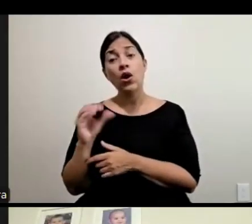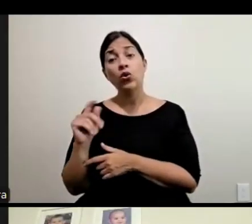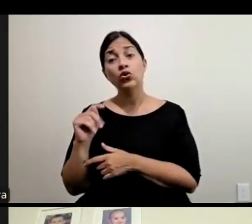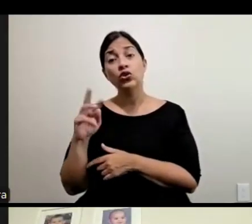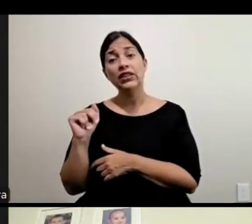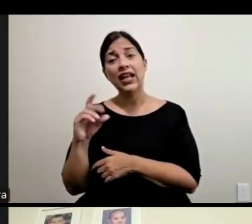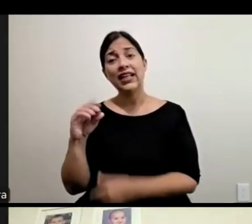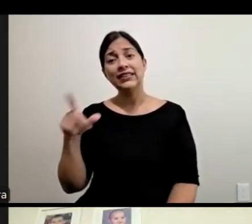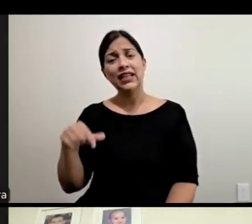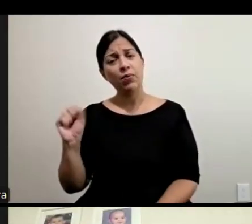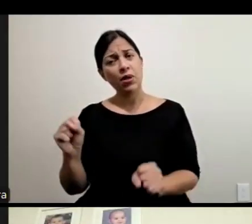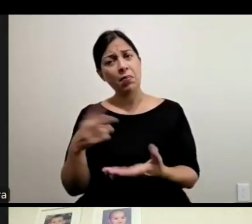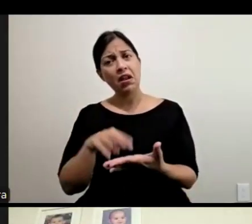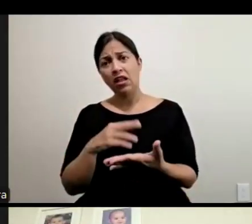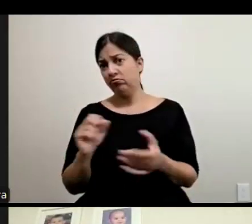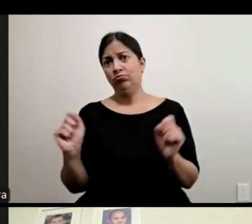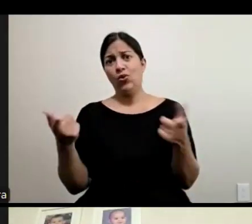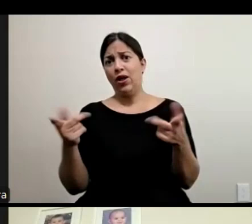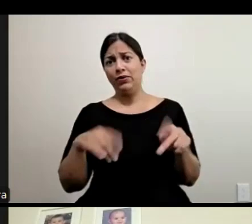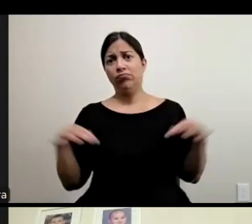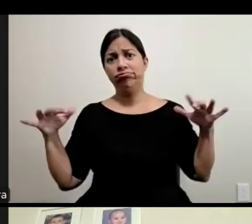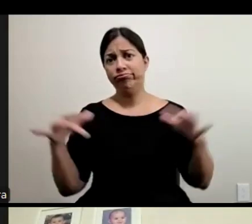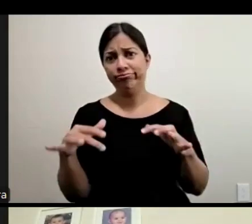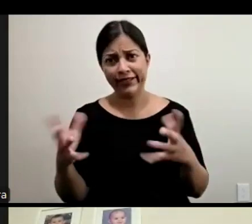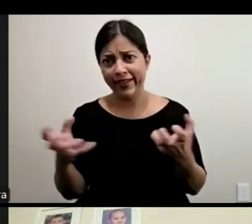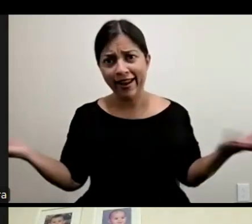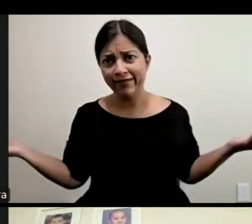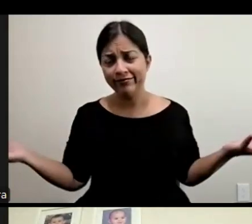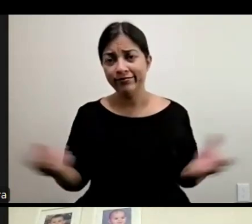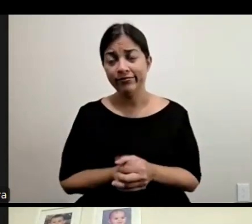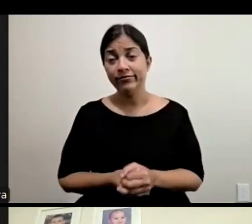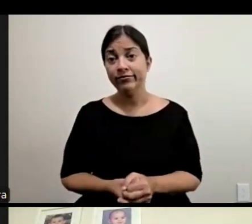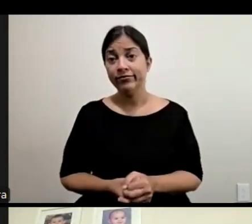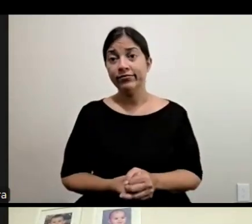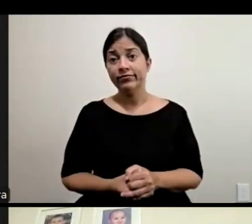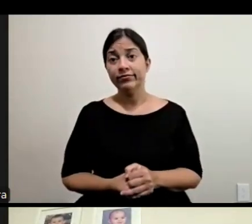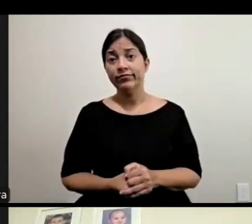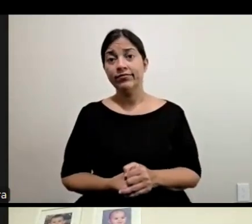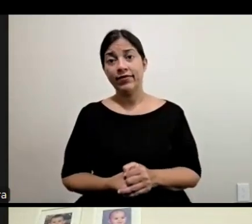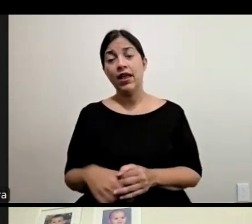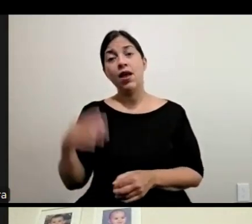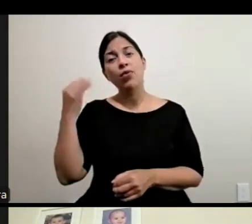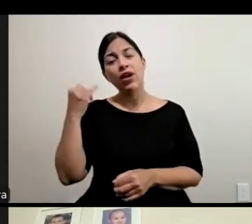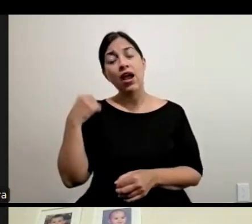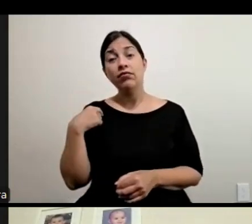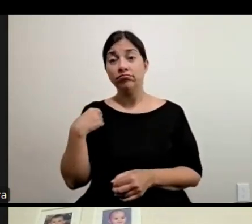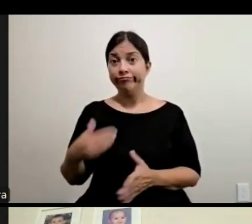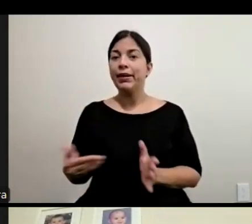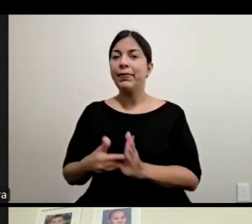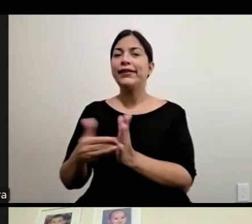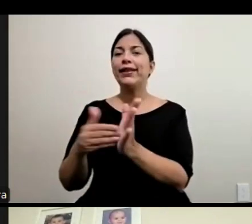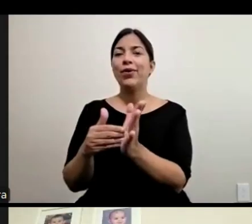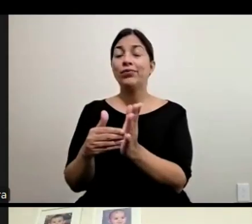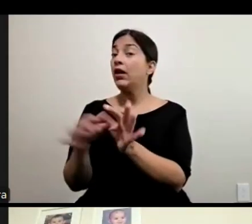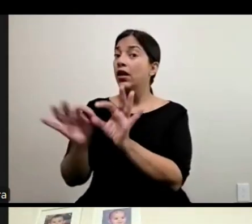bailar siempre todas las personas que quisieran, porque había unas figuras que son repetitivas. La importante es que